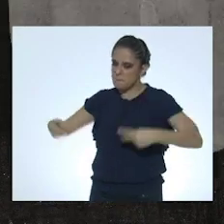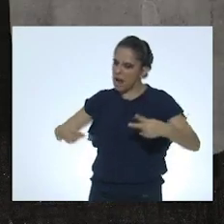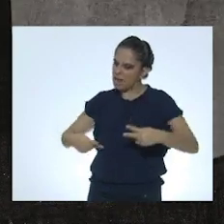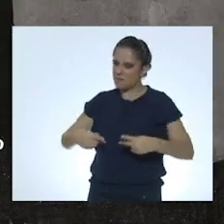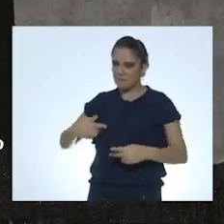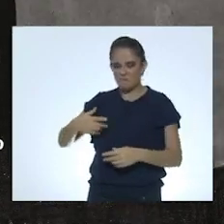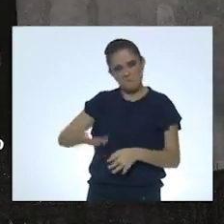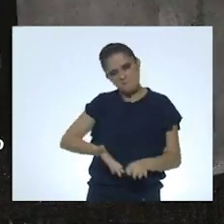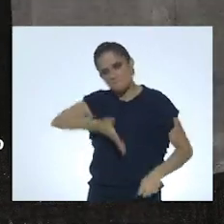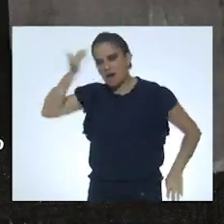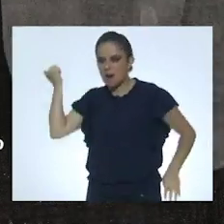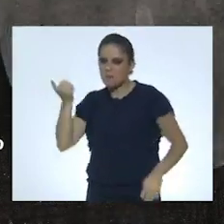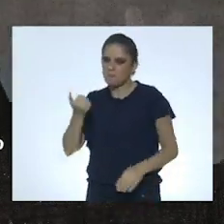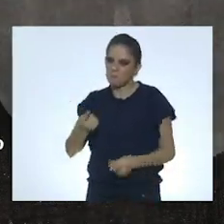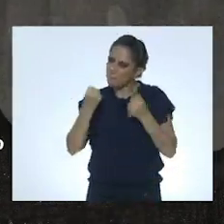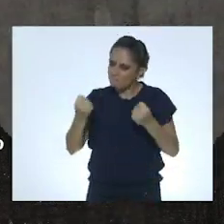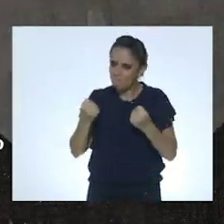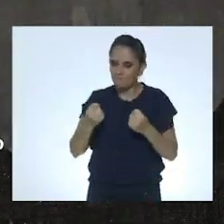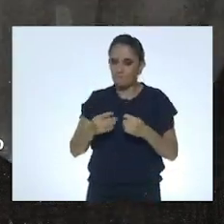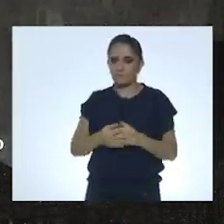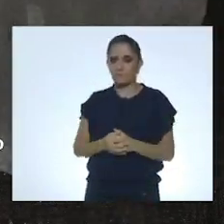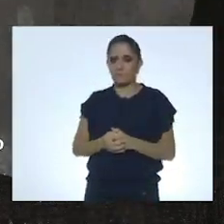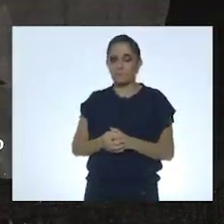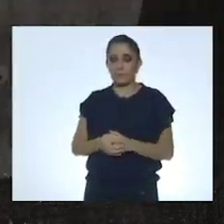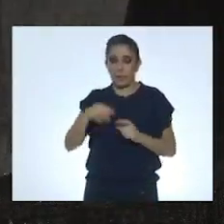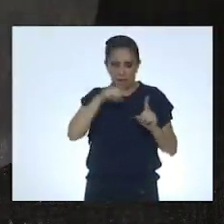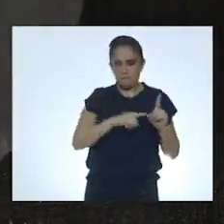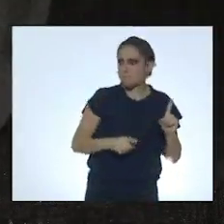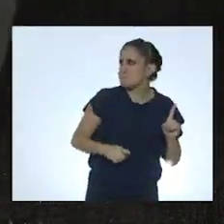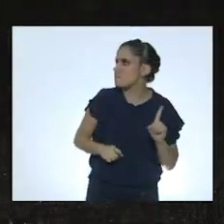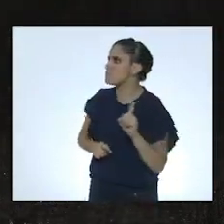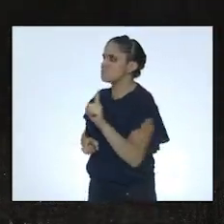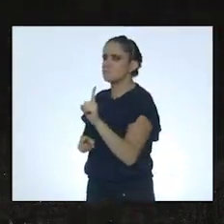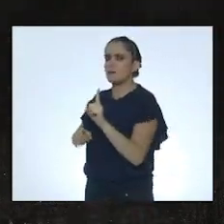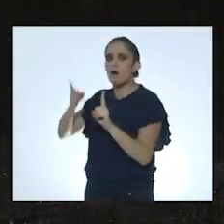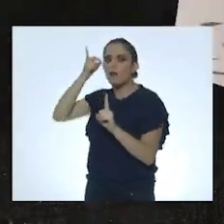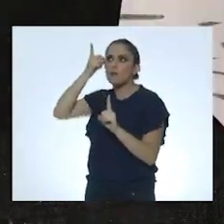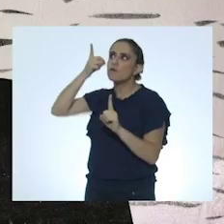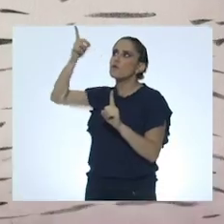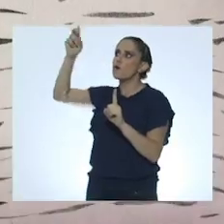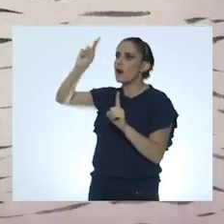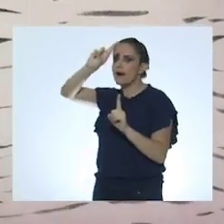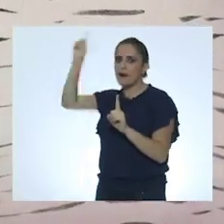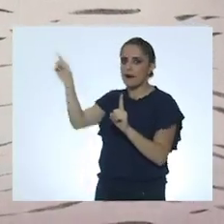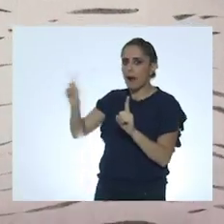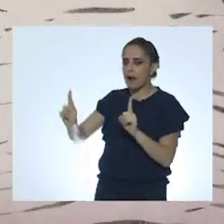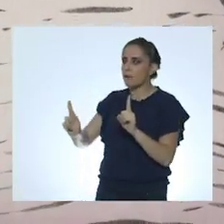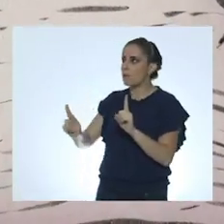dija. La acera nu diujis tirrayu. Sagitte vela.